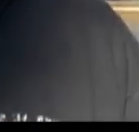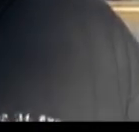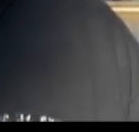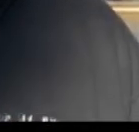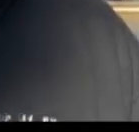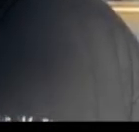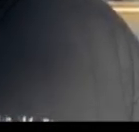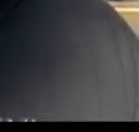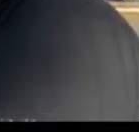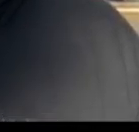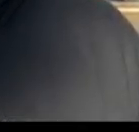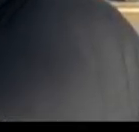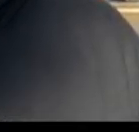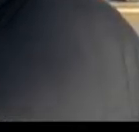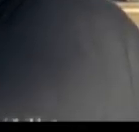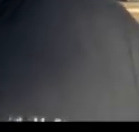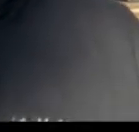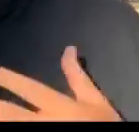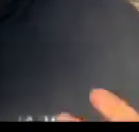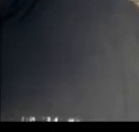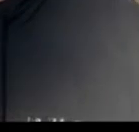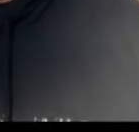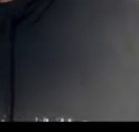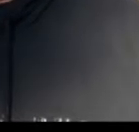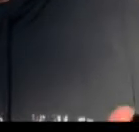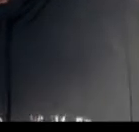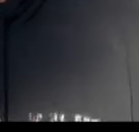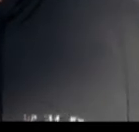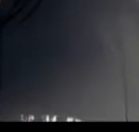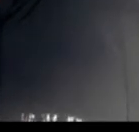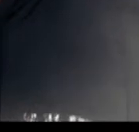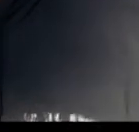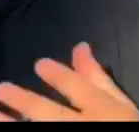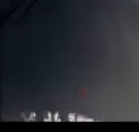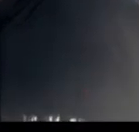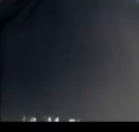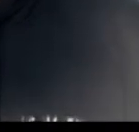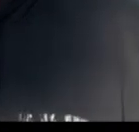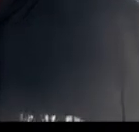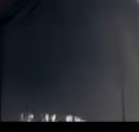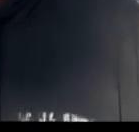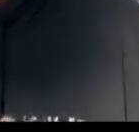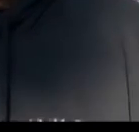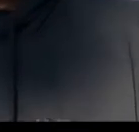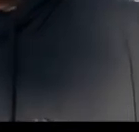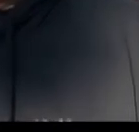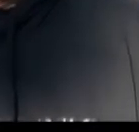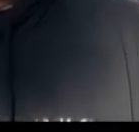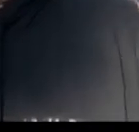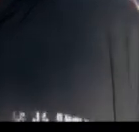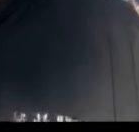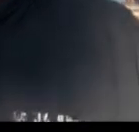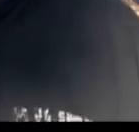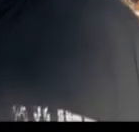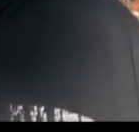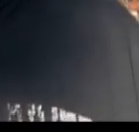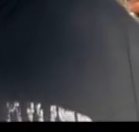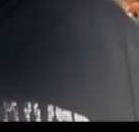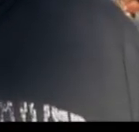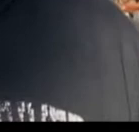con elementos de la ciencia, ¿no? Siempre creo que los científicos te explican mejor las cosas y nosotros solo somos un